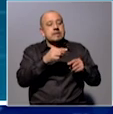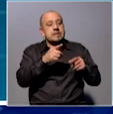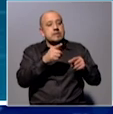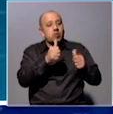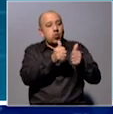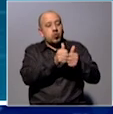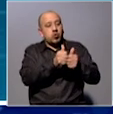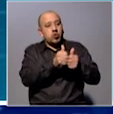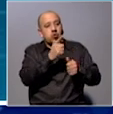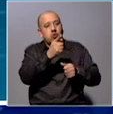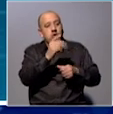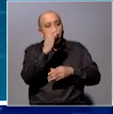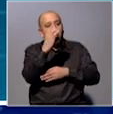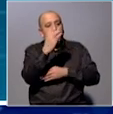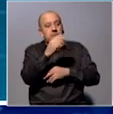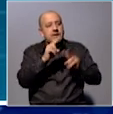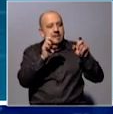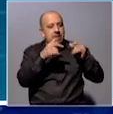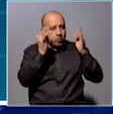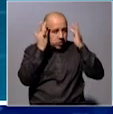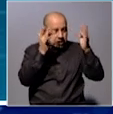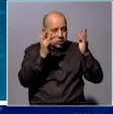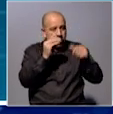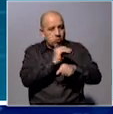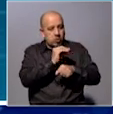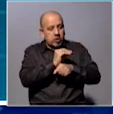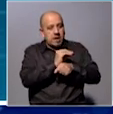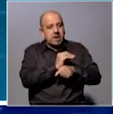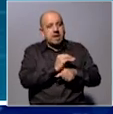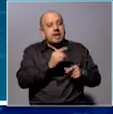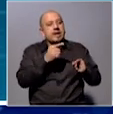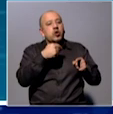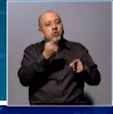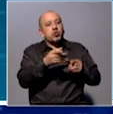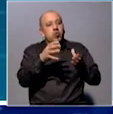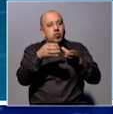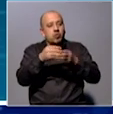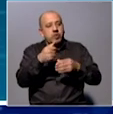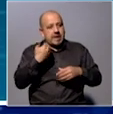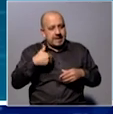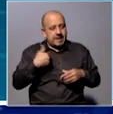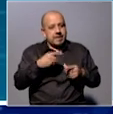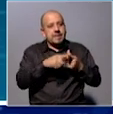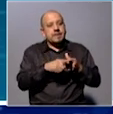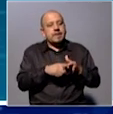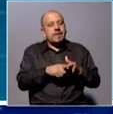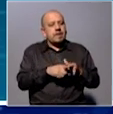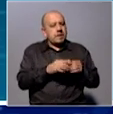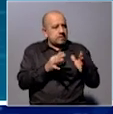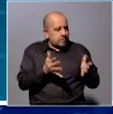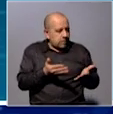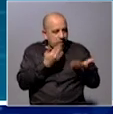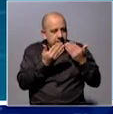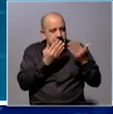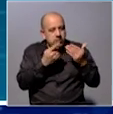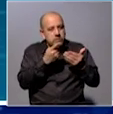canal con contenidos educativos y culturales colombiano, y Mulata Films, una productora argentina. Claro, estamos hablando